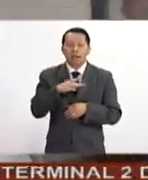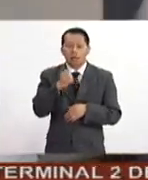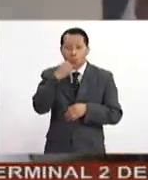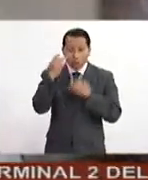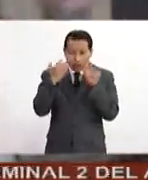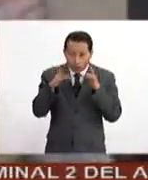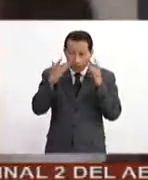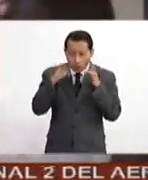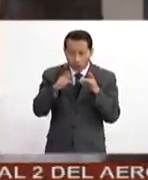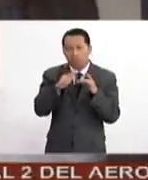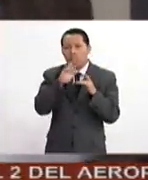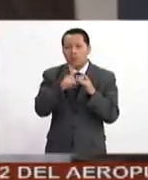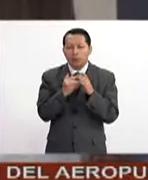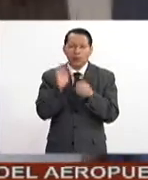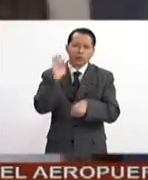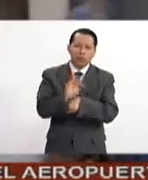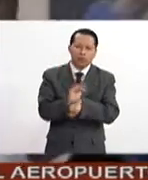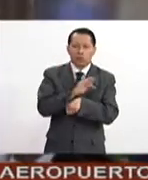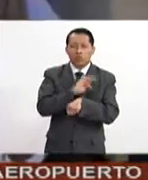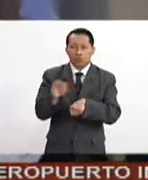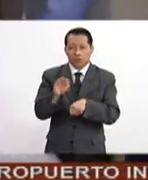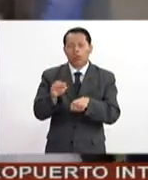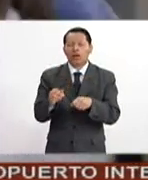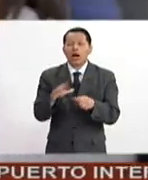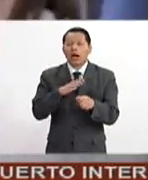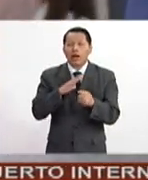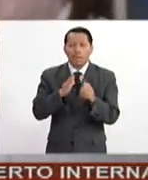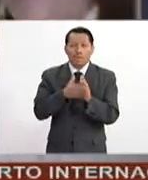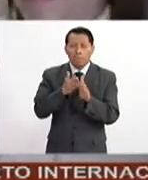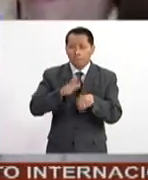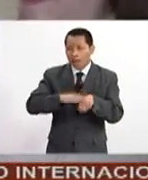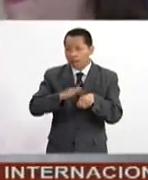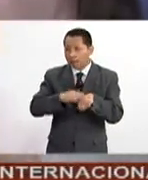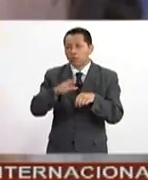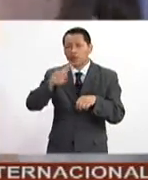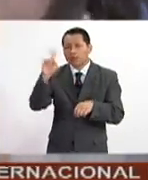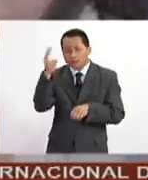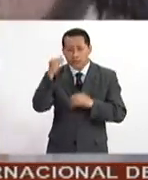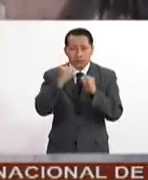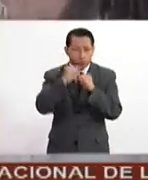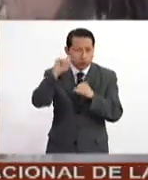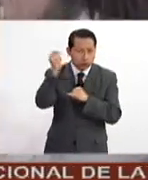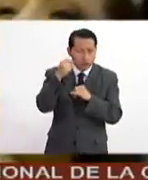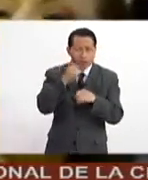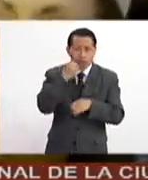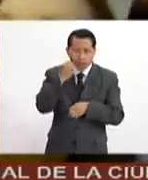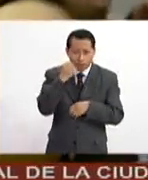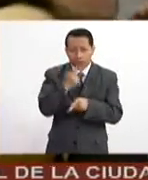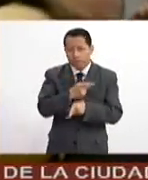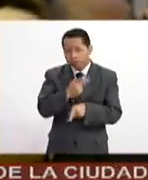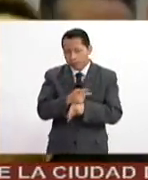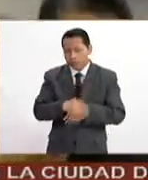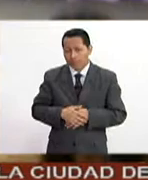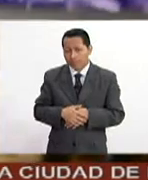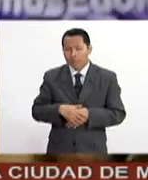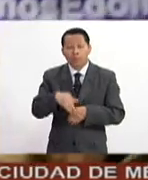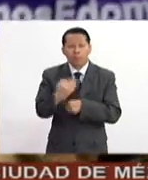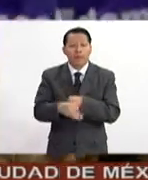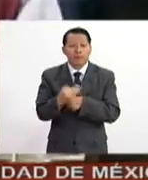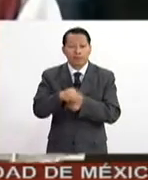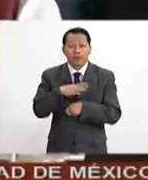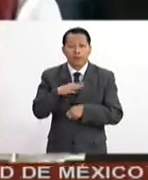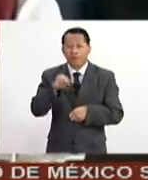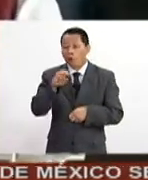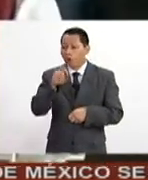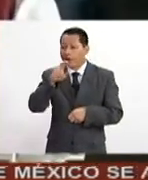aumentará la infraestructura escolar mexiquense con una universidad, institutos tecnológicos y escuelas de educación media superior. Mientras que la